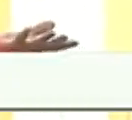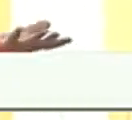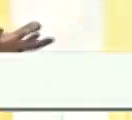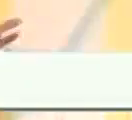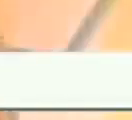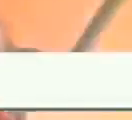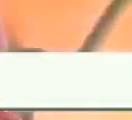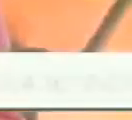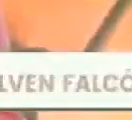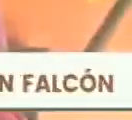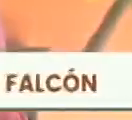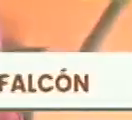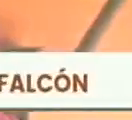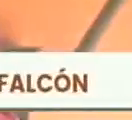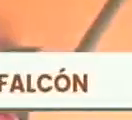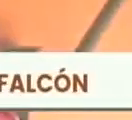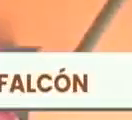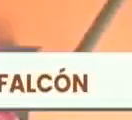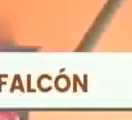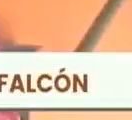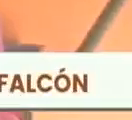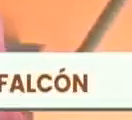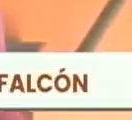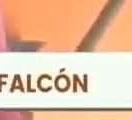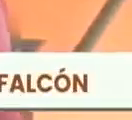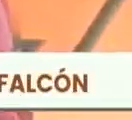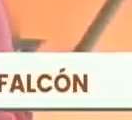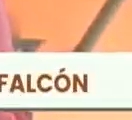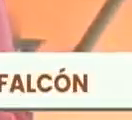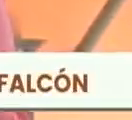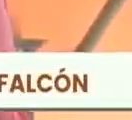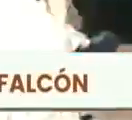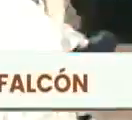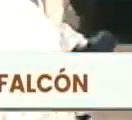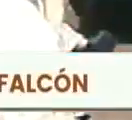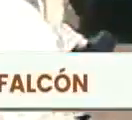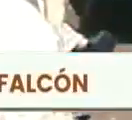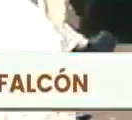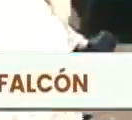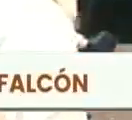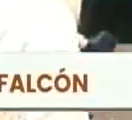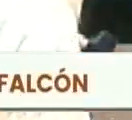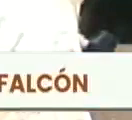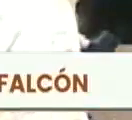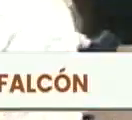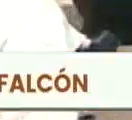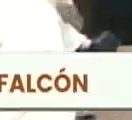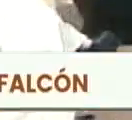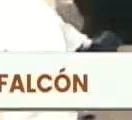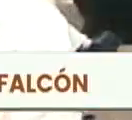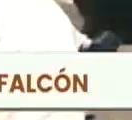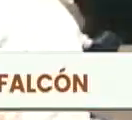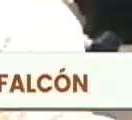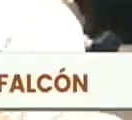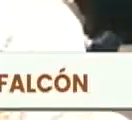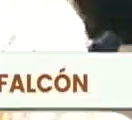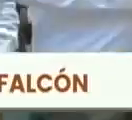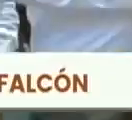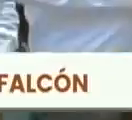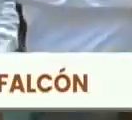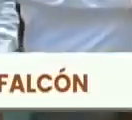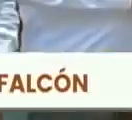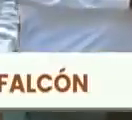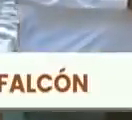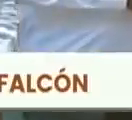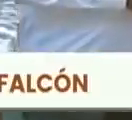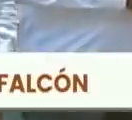maravilloso, porque era un sitio donde abundaban los poetas, era un ambiente muy propicio